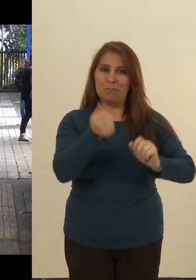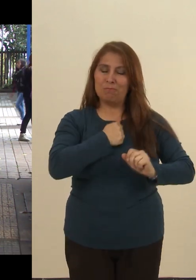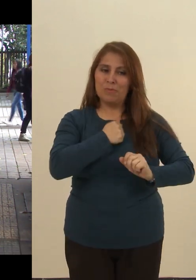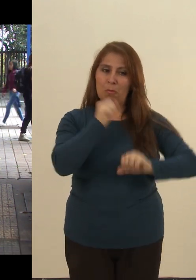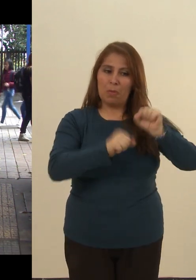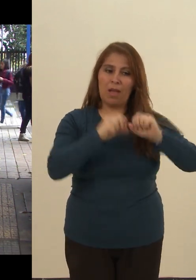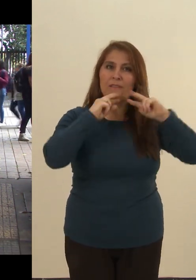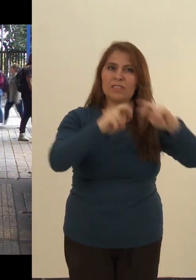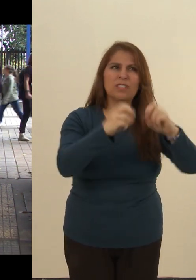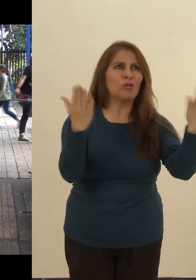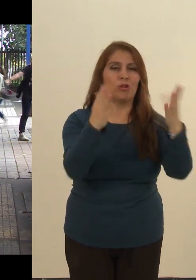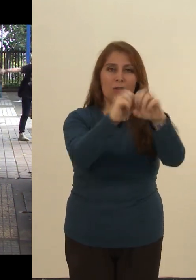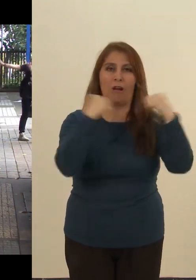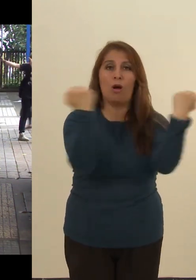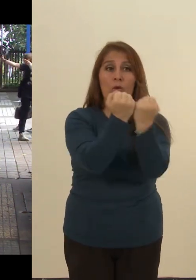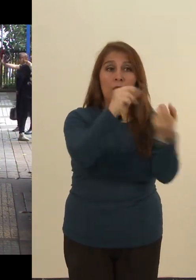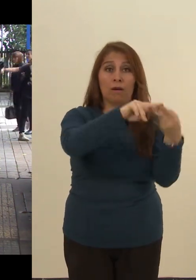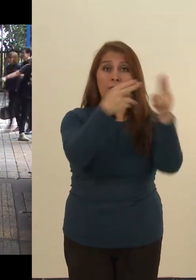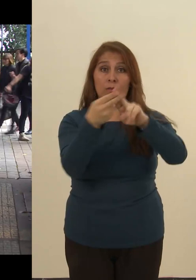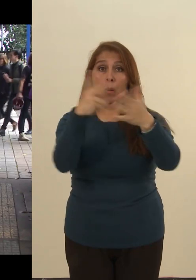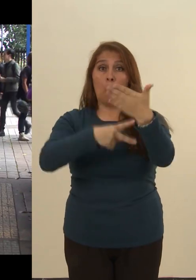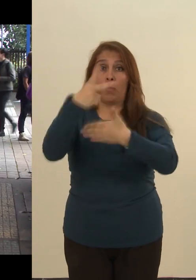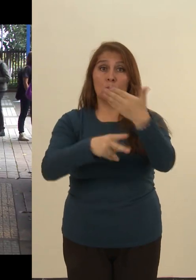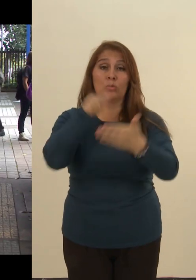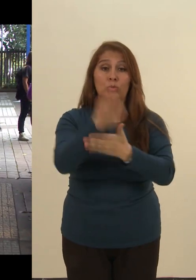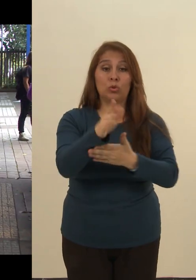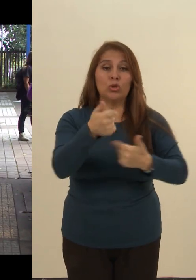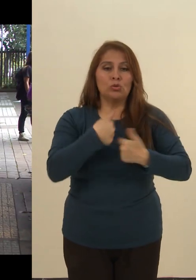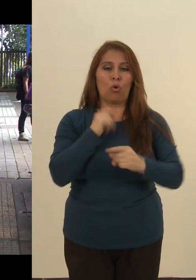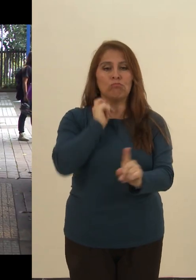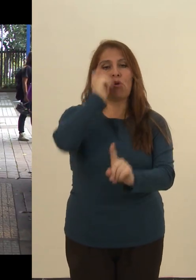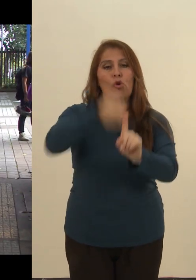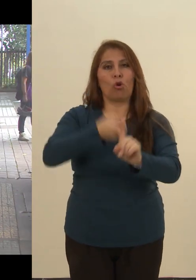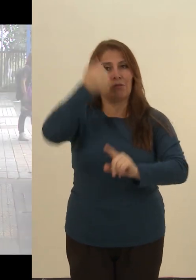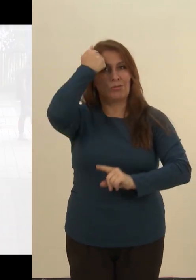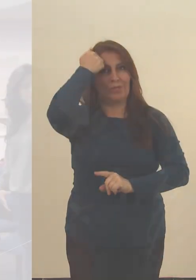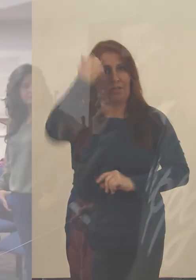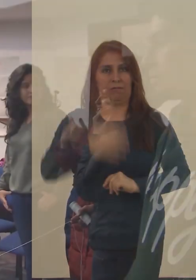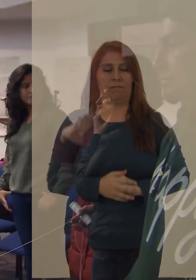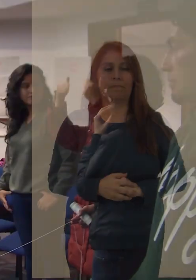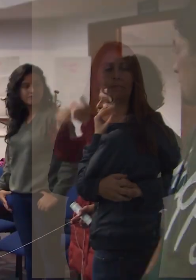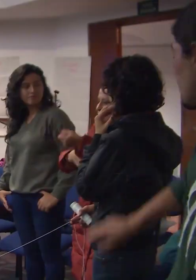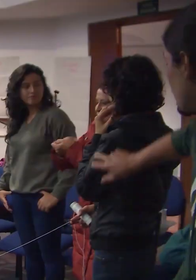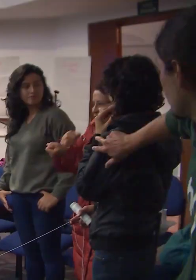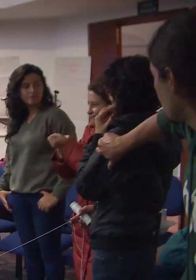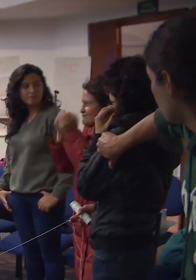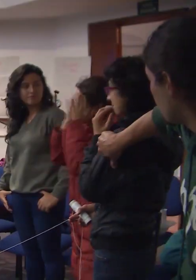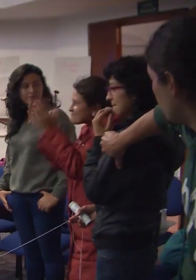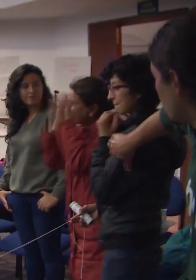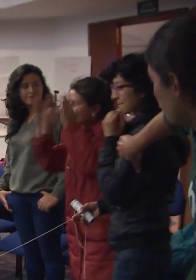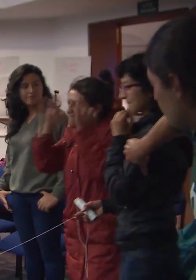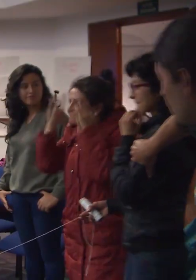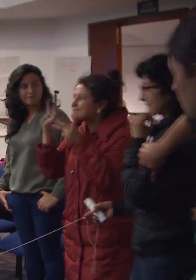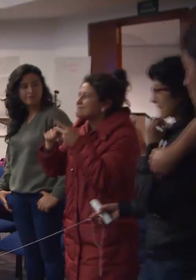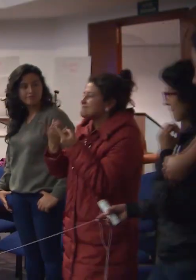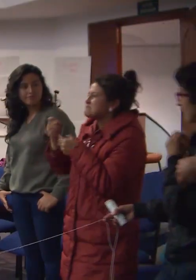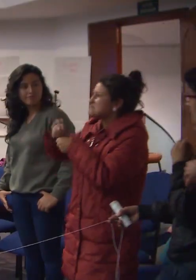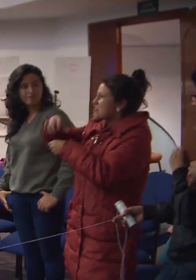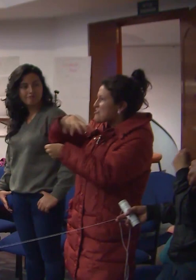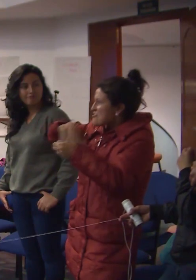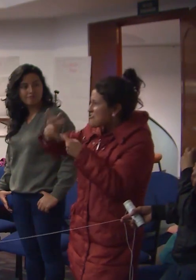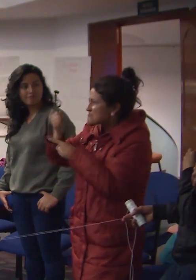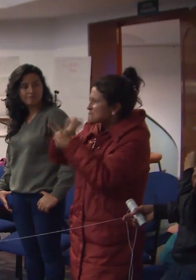que los estudiantes puedan hacer investigación en el aula desde sus proyectos y desde su función docente. Soy maestra de educación especial para